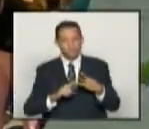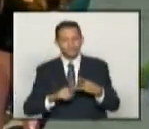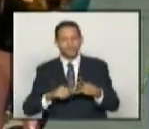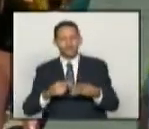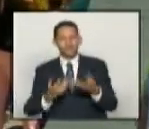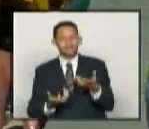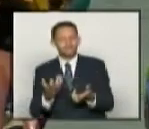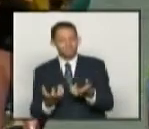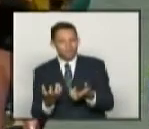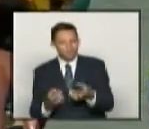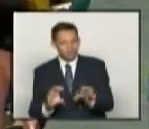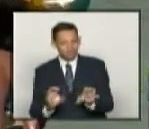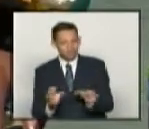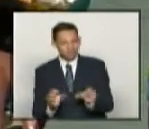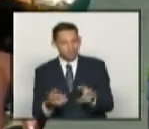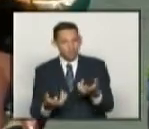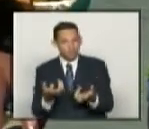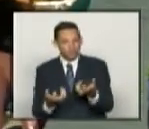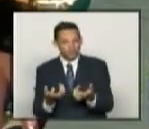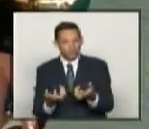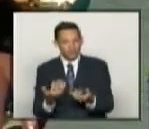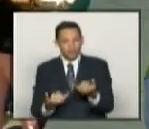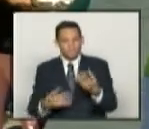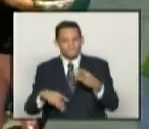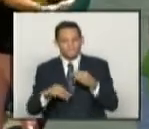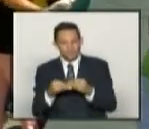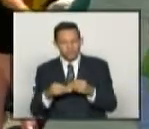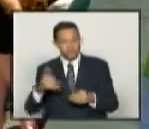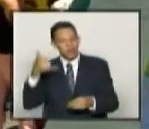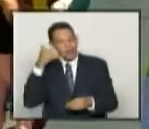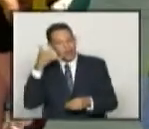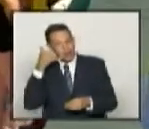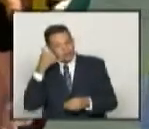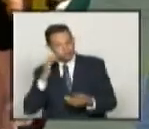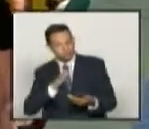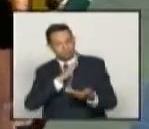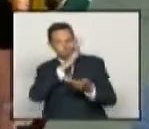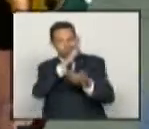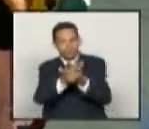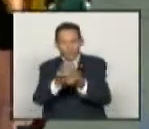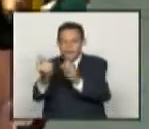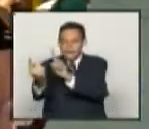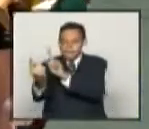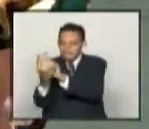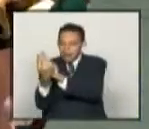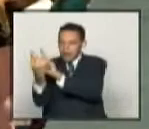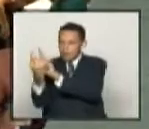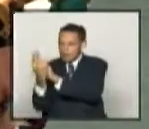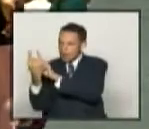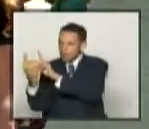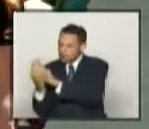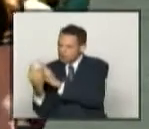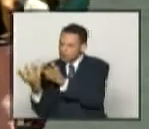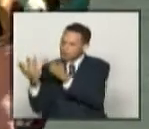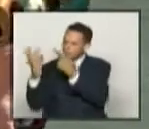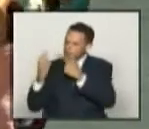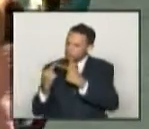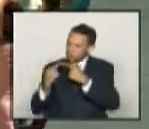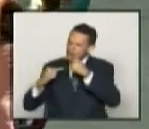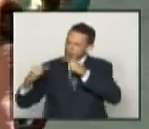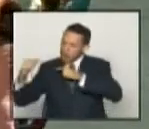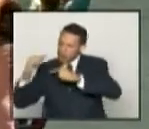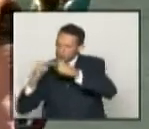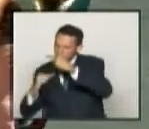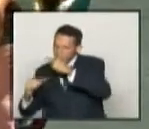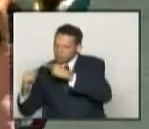Bogotá, del Banco Agrario, y se da cuenta que realmente ha habido de Colpensiones, ha habido mucha solicitud en